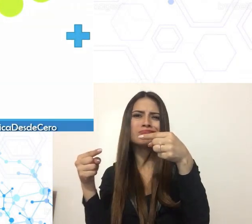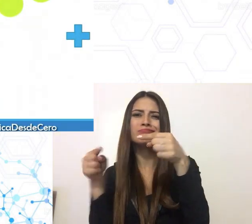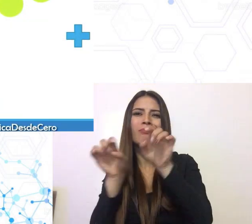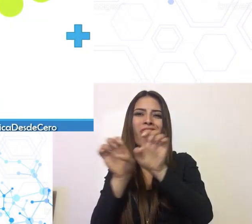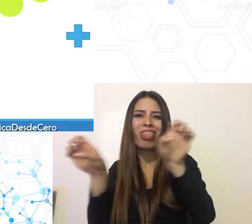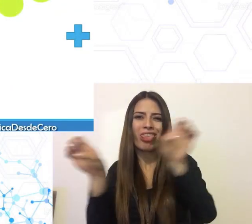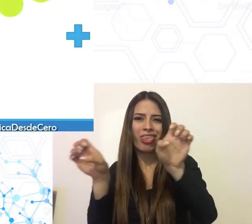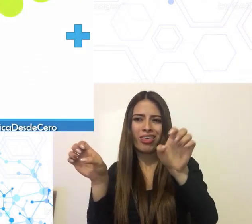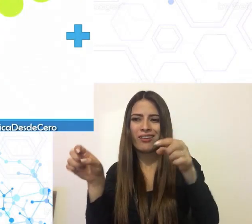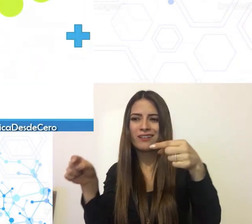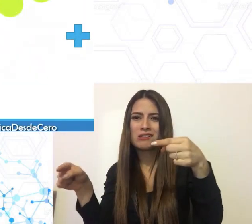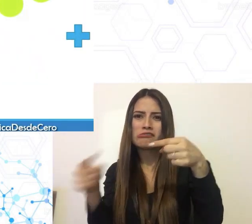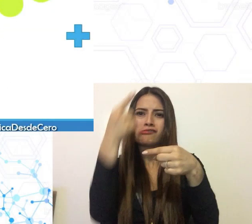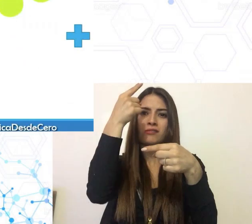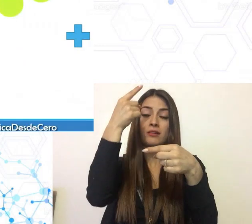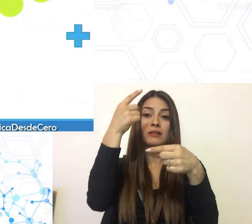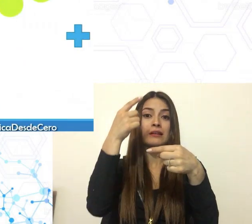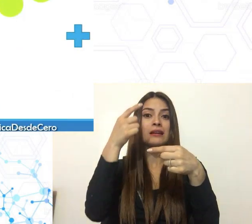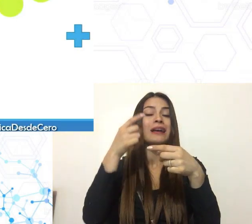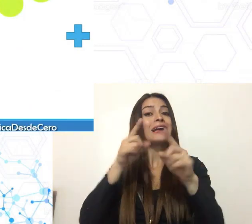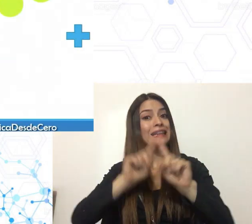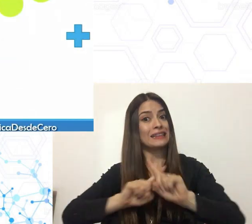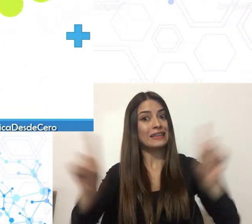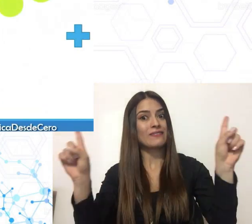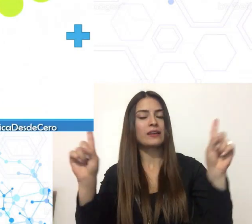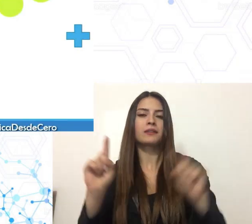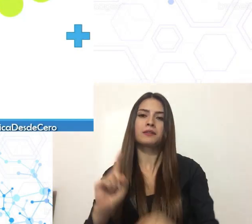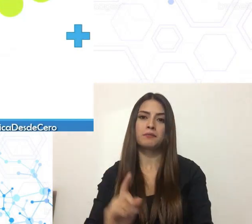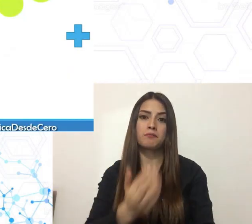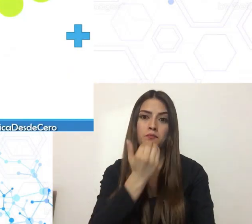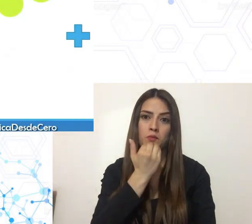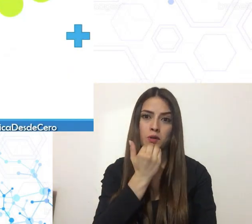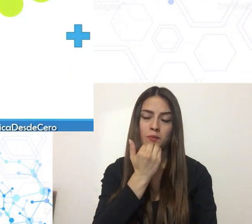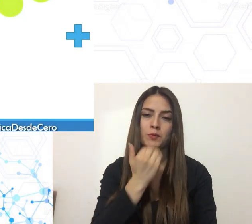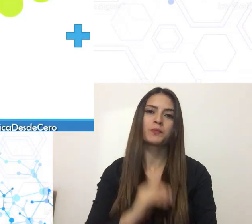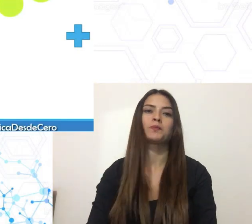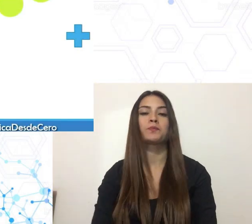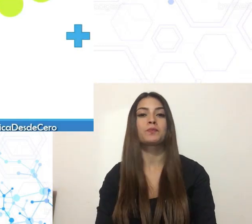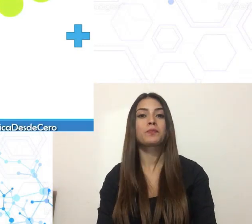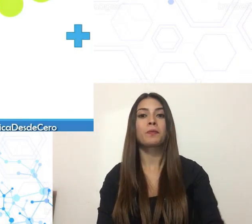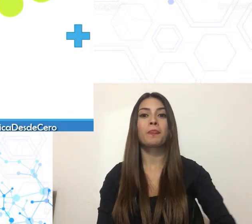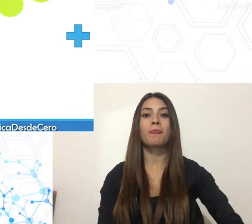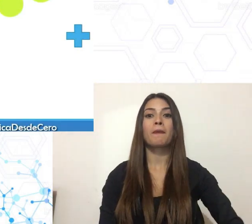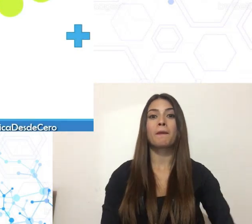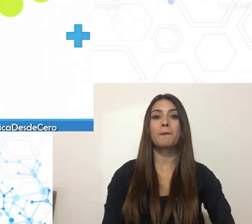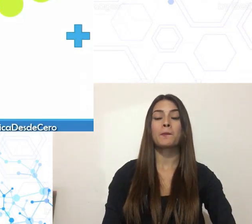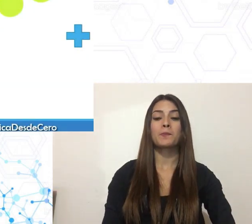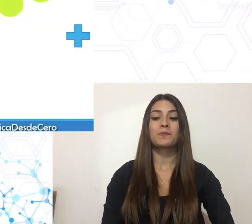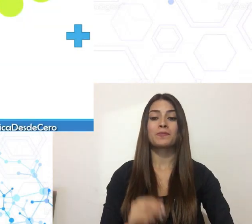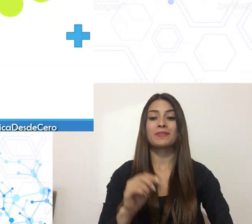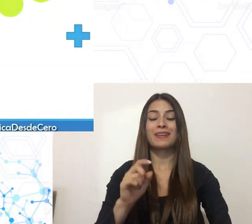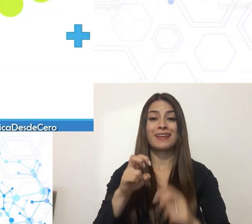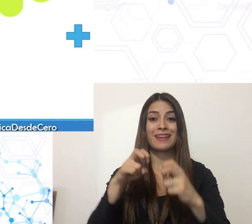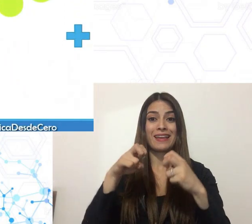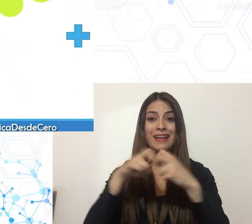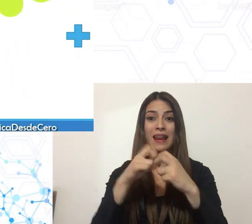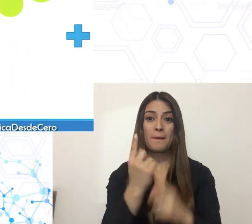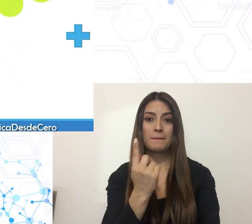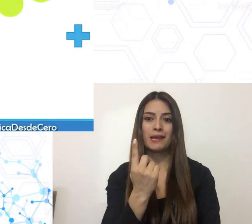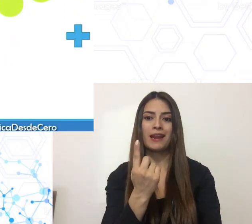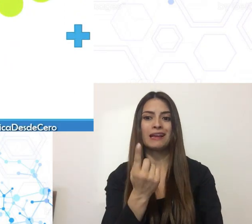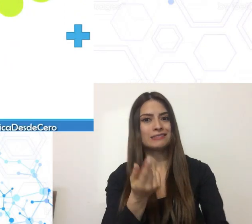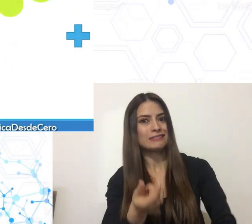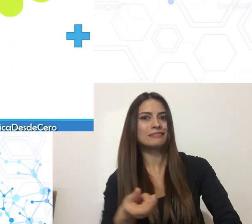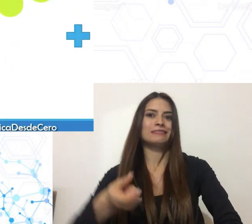cargas del mismo signo se repelen entre sí. En cambio, si lo que yo hago es proceder